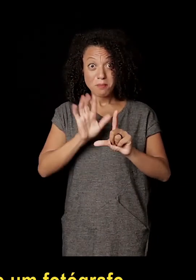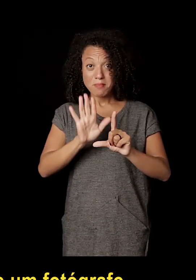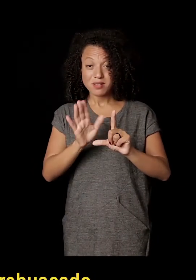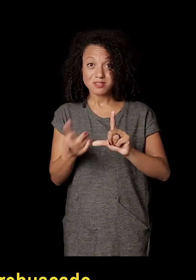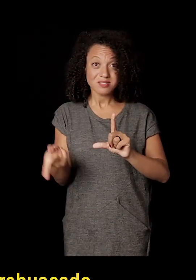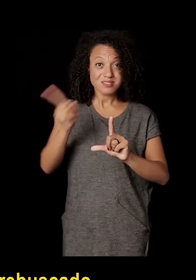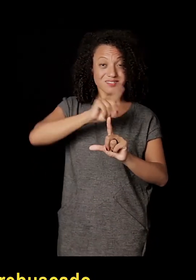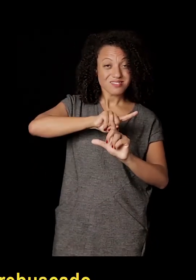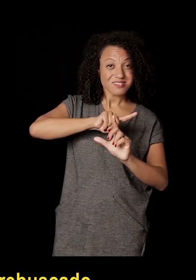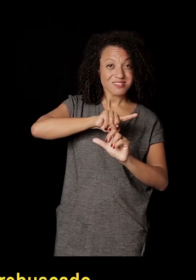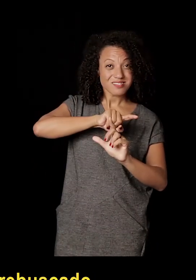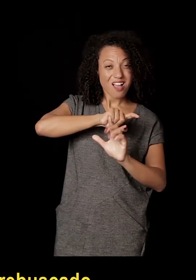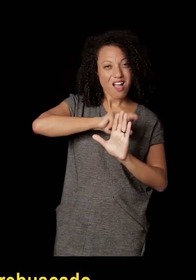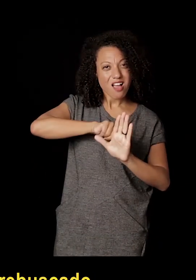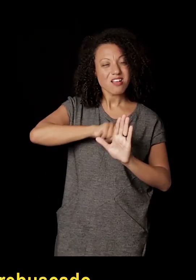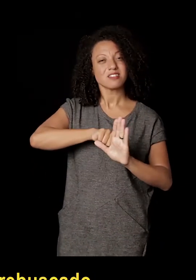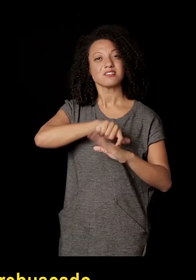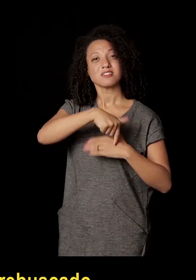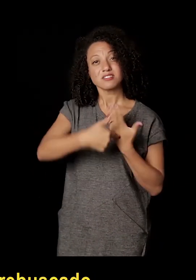imagen. En ese sentido es un poquito